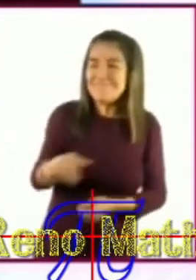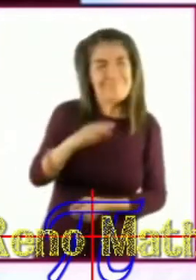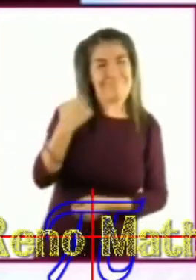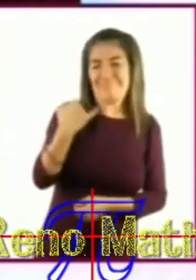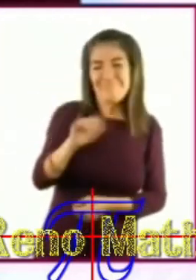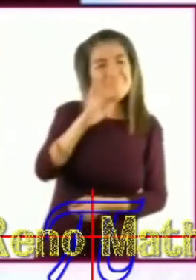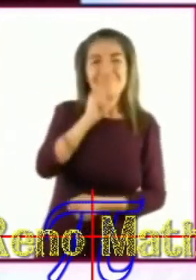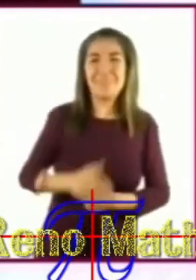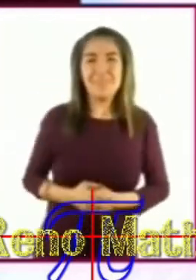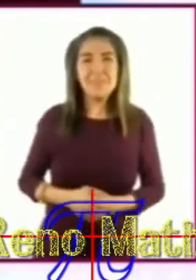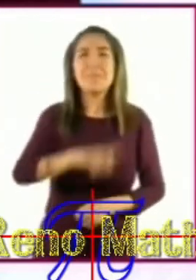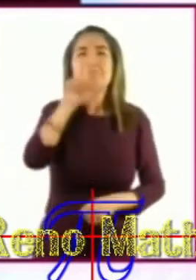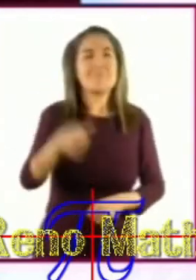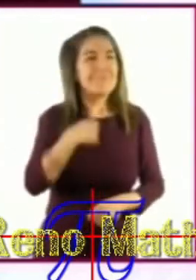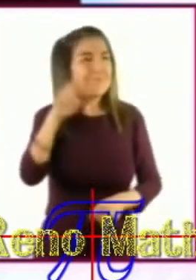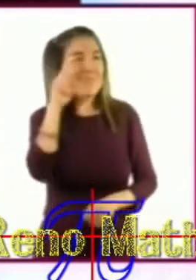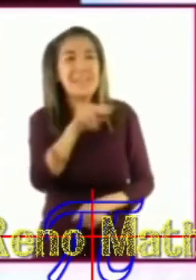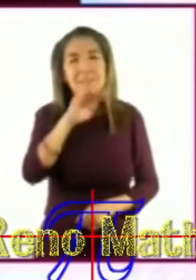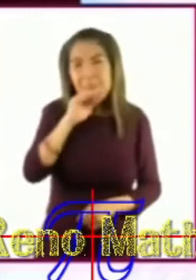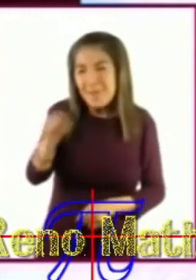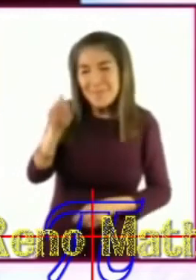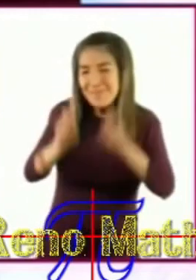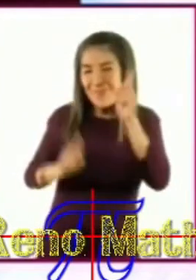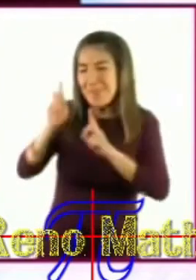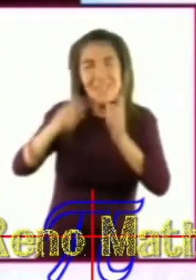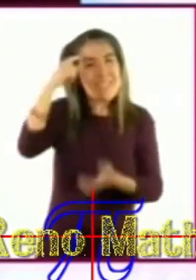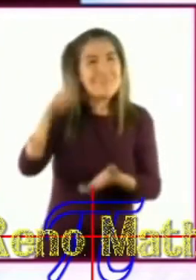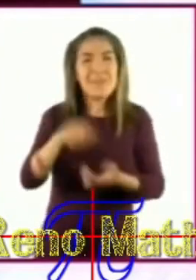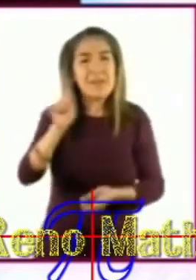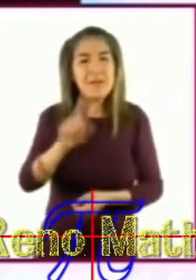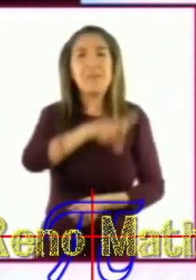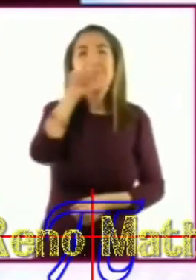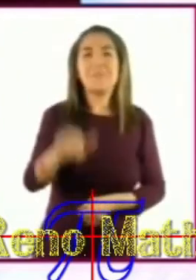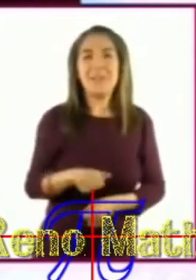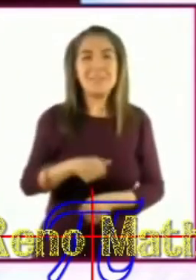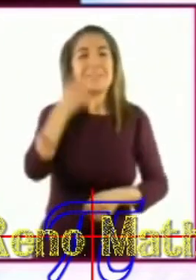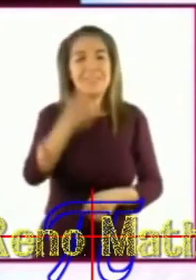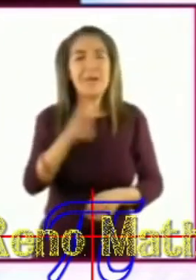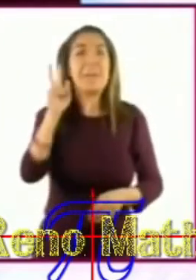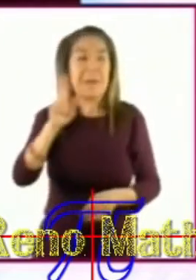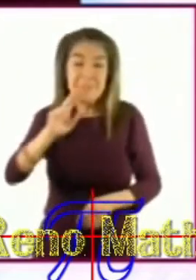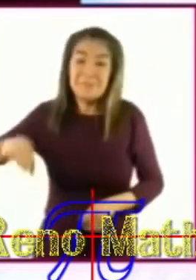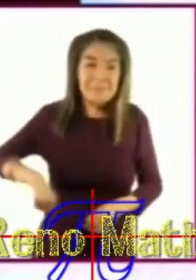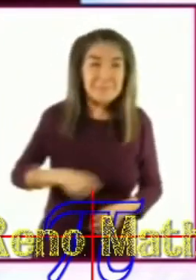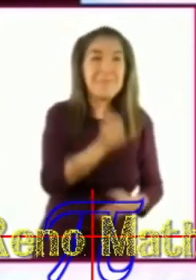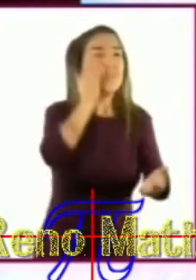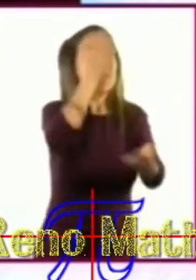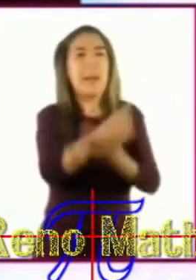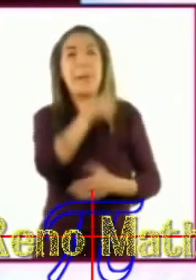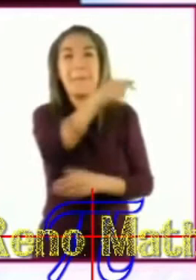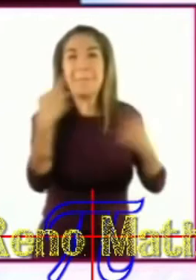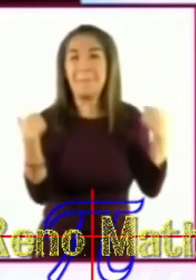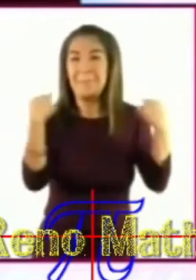ahí fue donde yo me quedé atrapada. Me pareció mágico ese momento y mi mamá pues me llevó a ese grupo, y posteriormente el